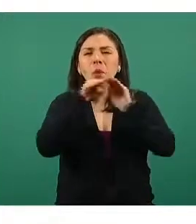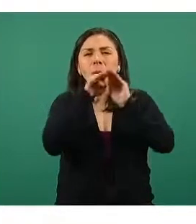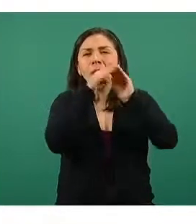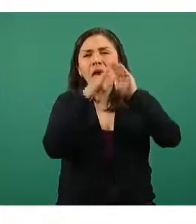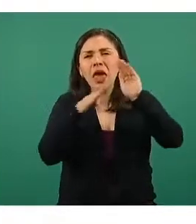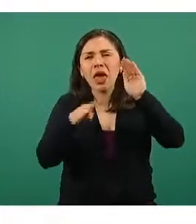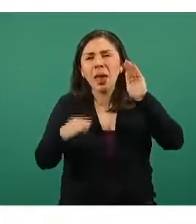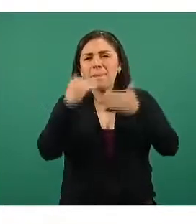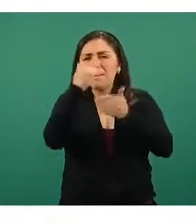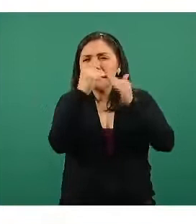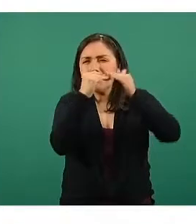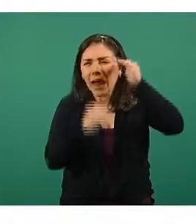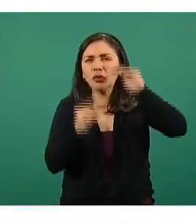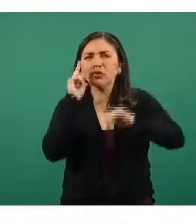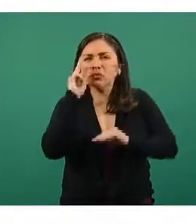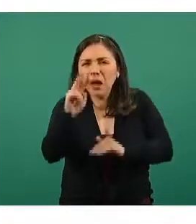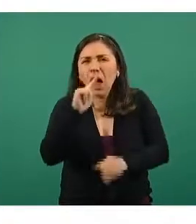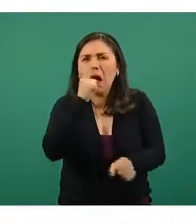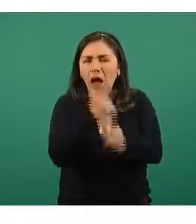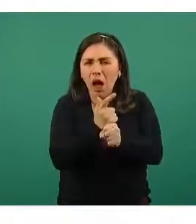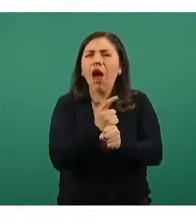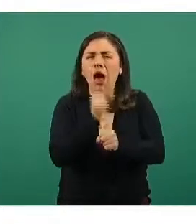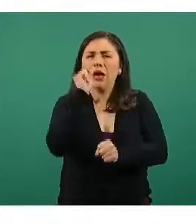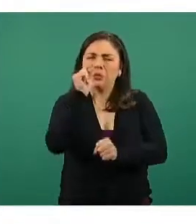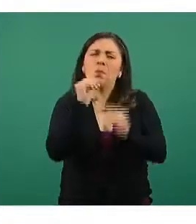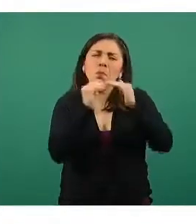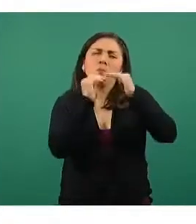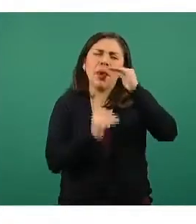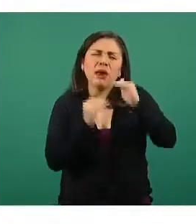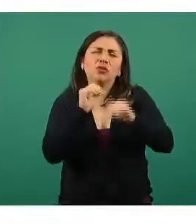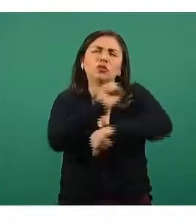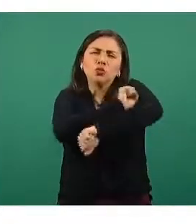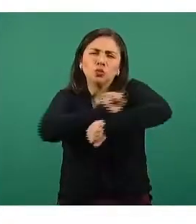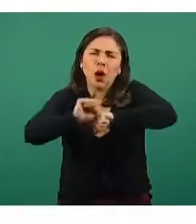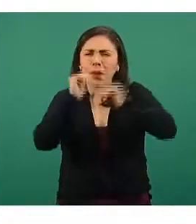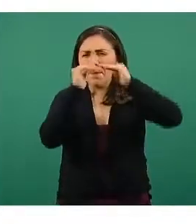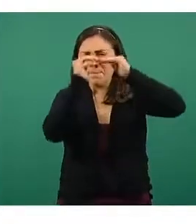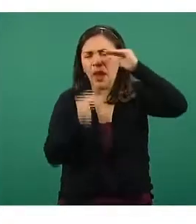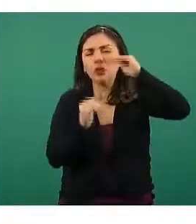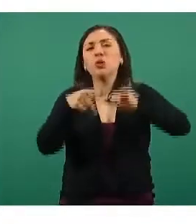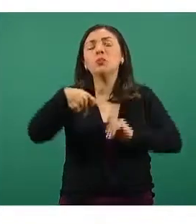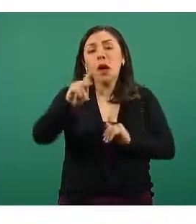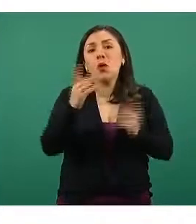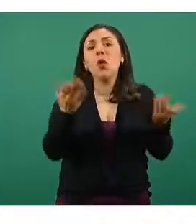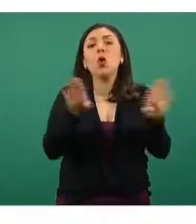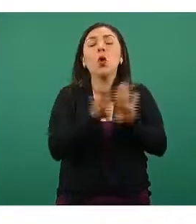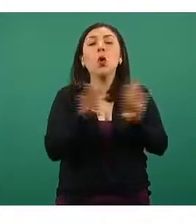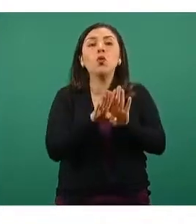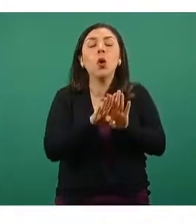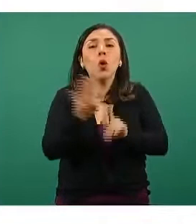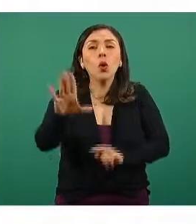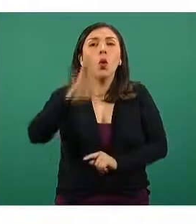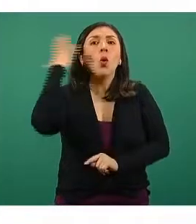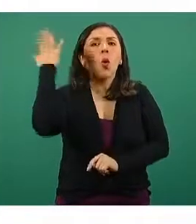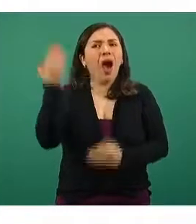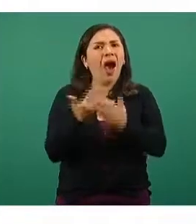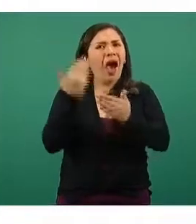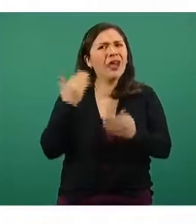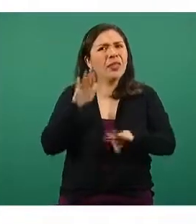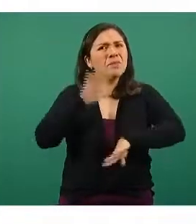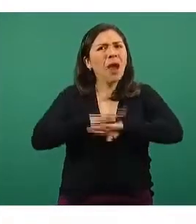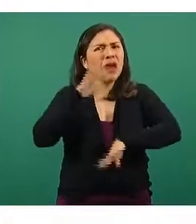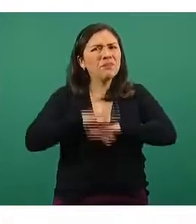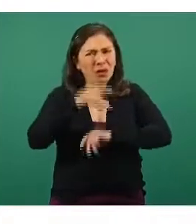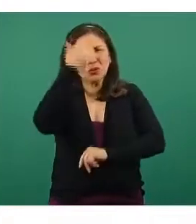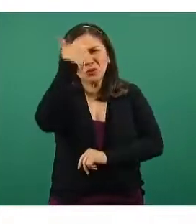empezamos a percibir, todavía una disminución menor para efectos de la tendencia o las velocidades que teníamos y sobre todo